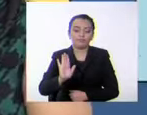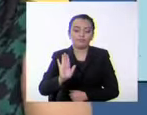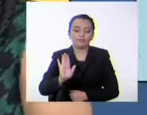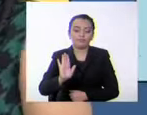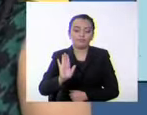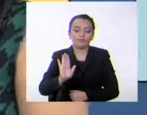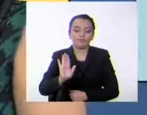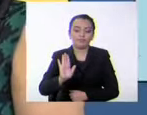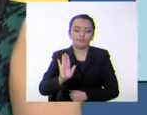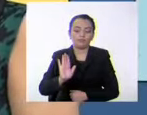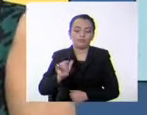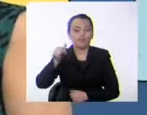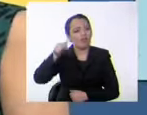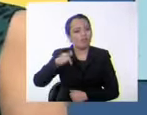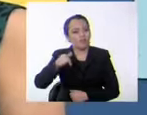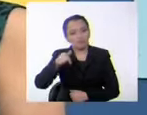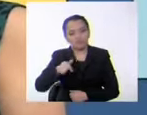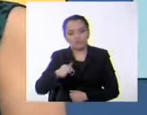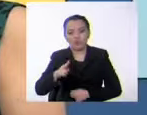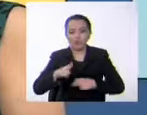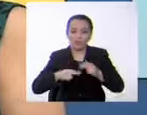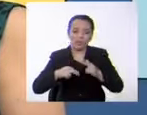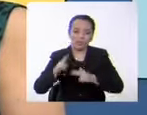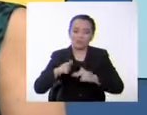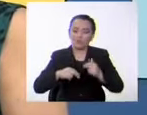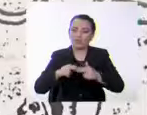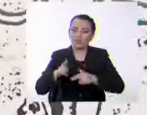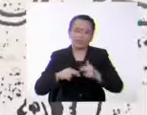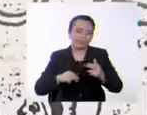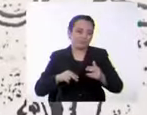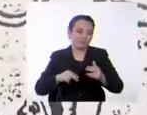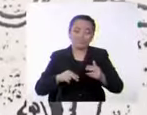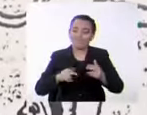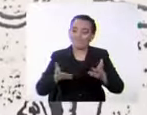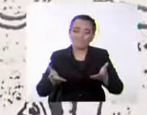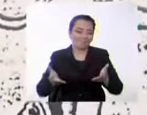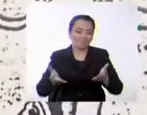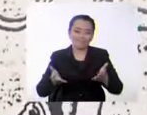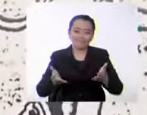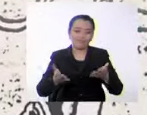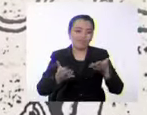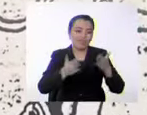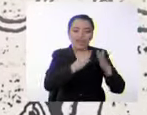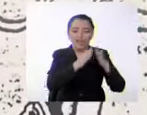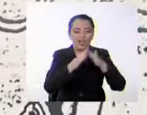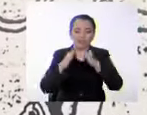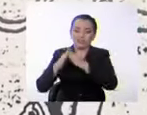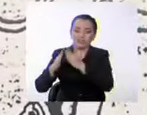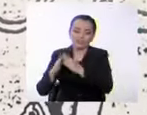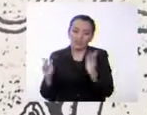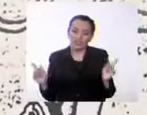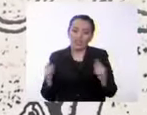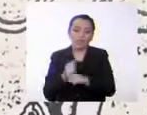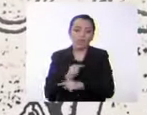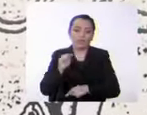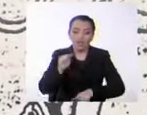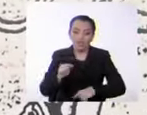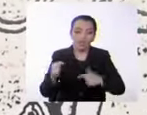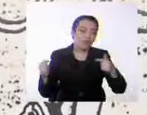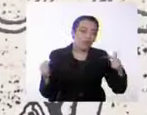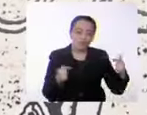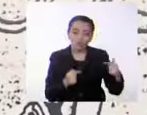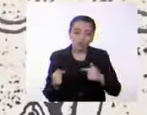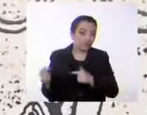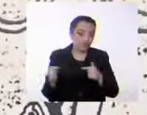ahora ha sido destruido por una constructora de viviendas, ¿verdad? Entonces ahí fue otra batalla sangrienta, ¿verdad?, que